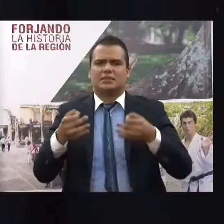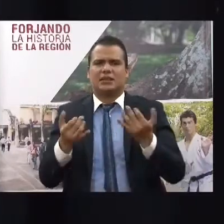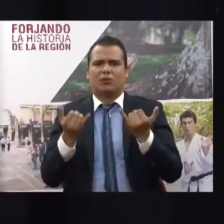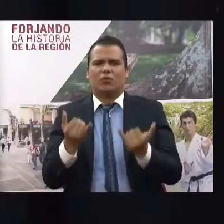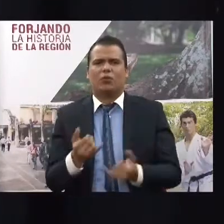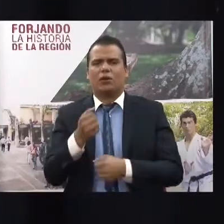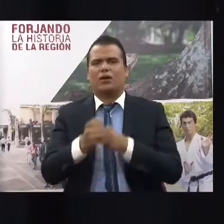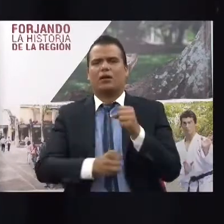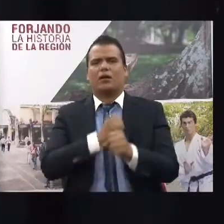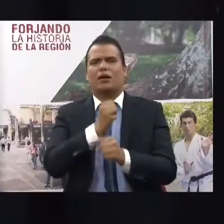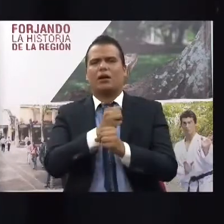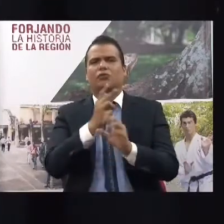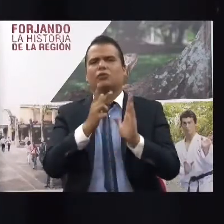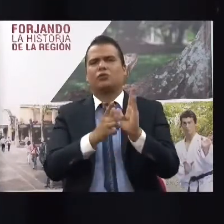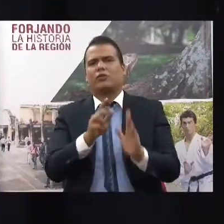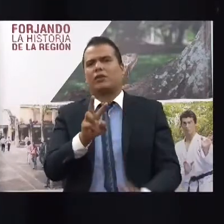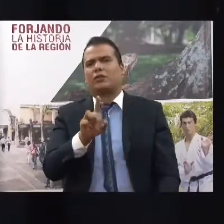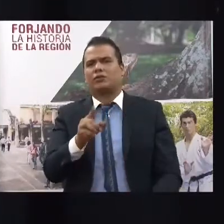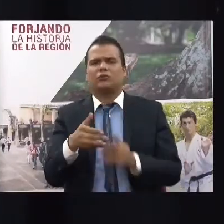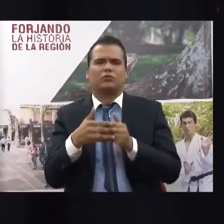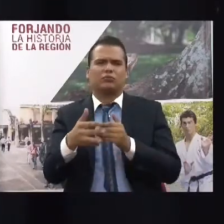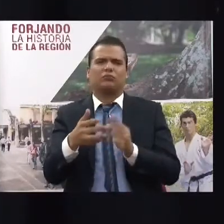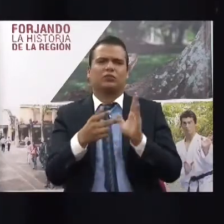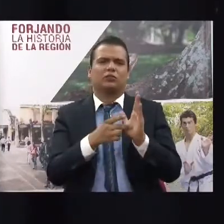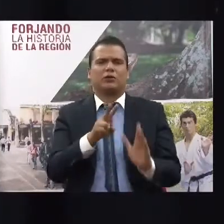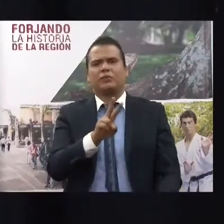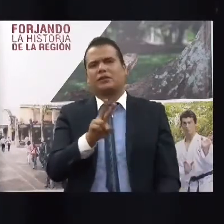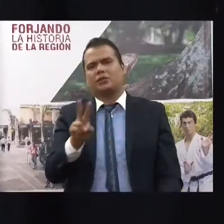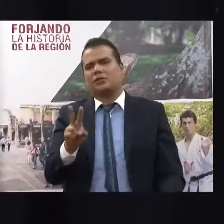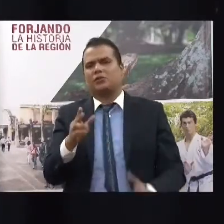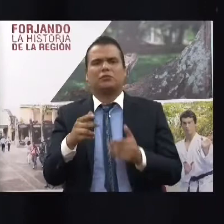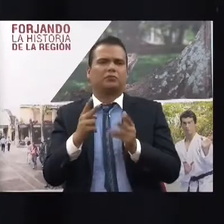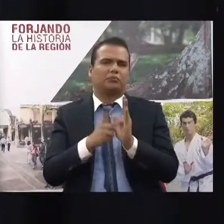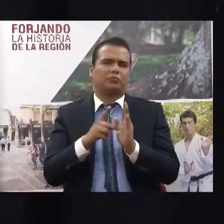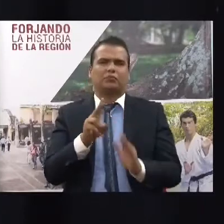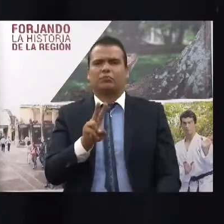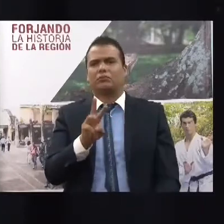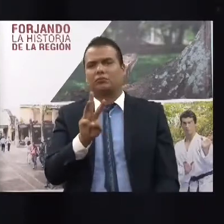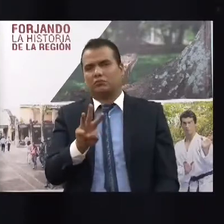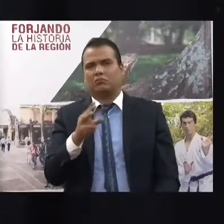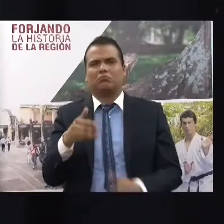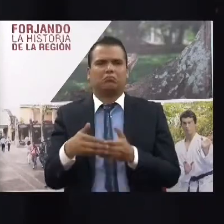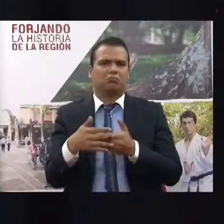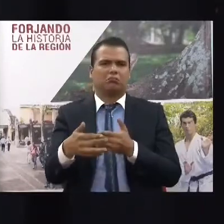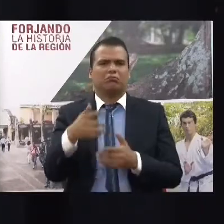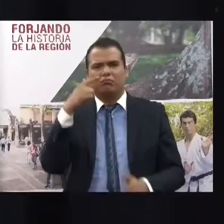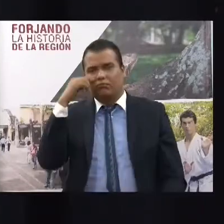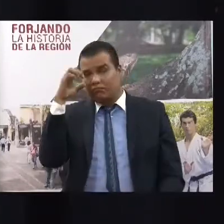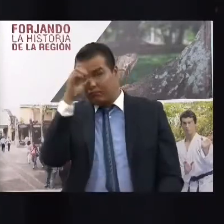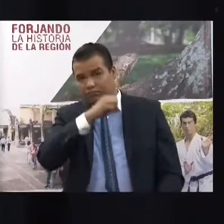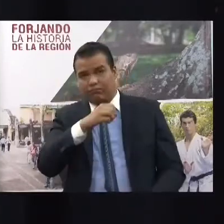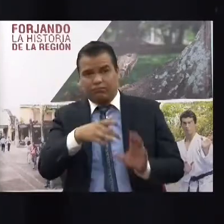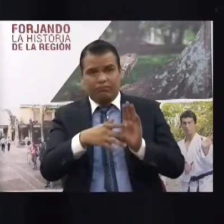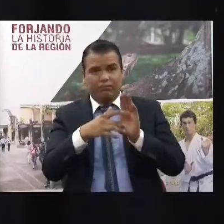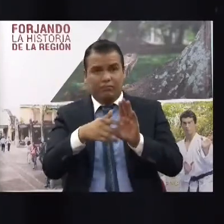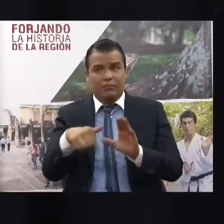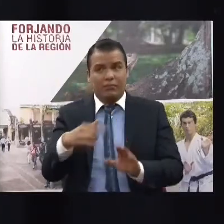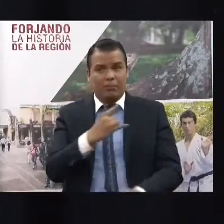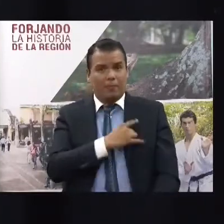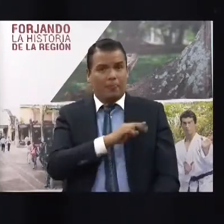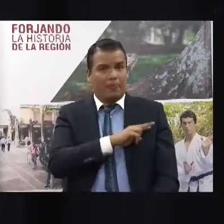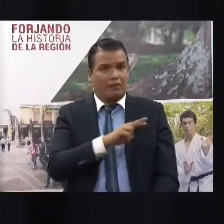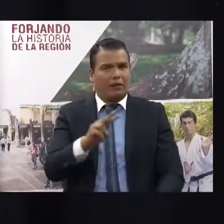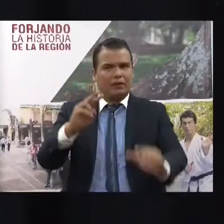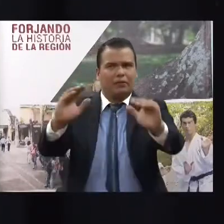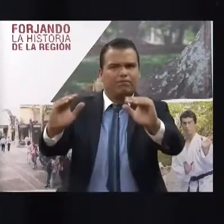resto del 2021 y de los años 2022 y del 2023 demostrar que la calidad de la universidad no